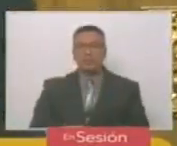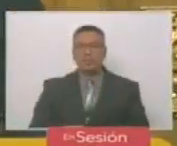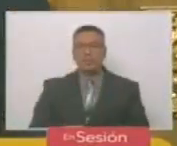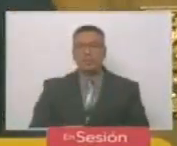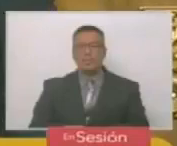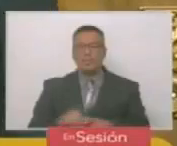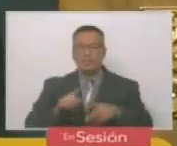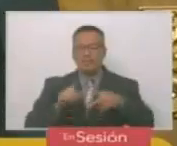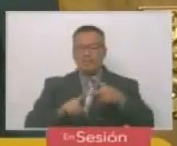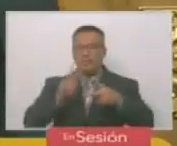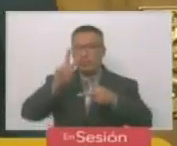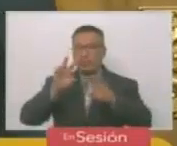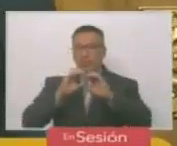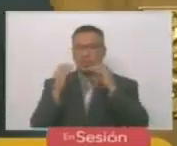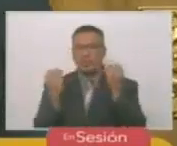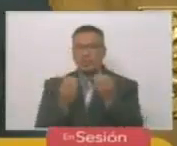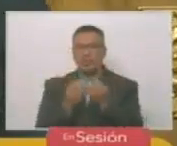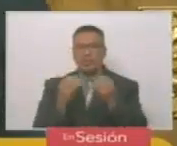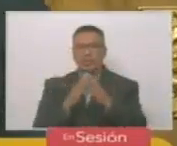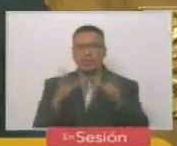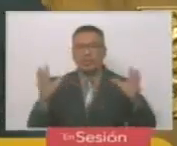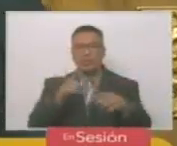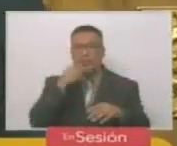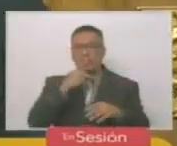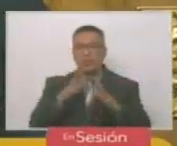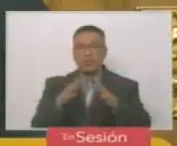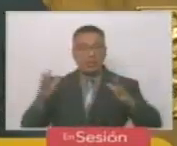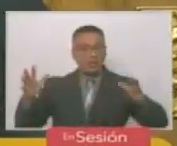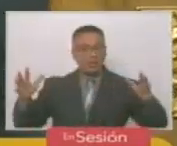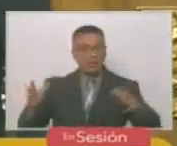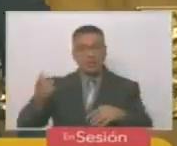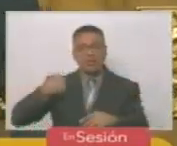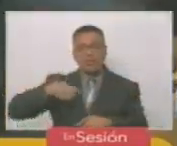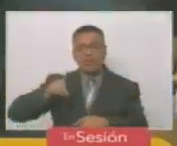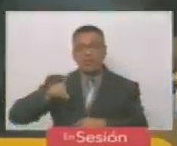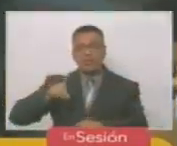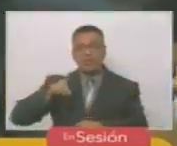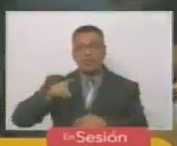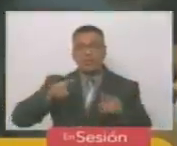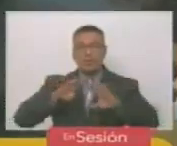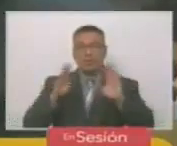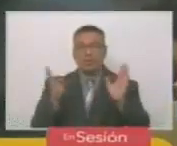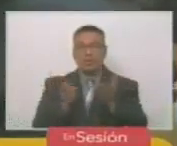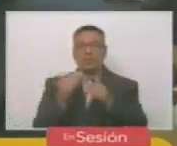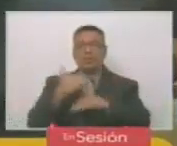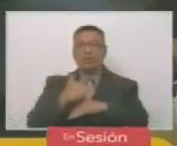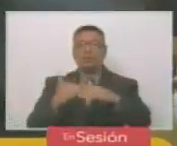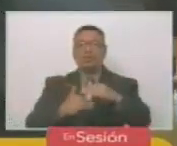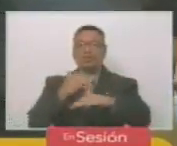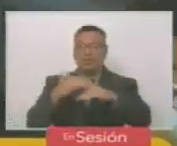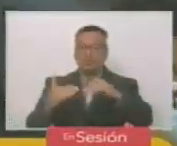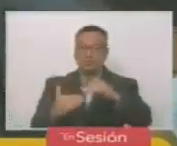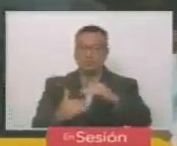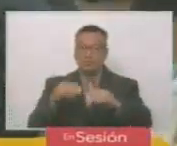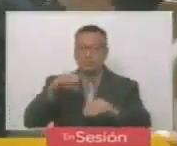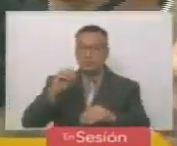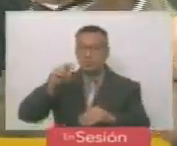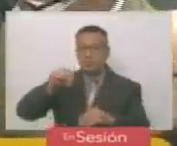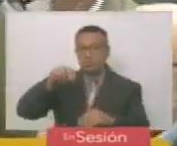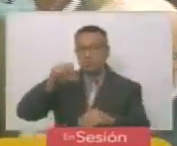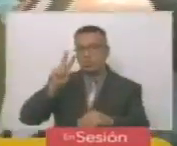la segunda organización más política más grande que tiene el mundo después de la ONU.